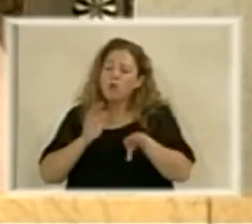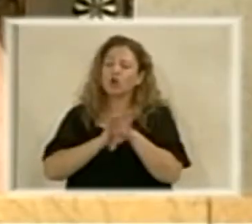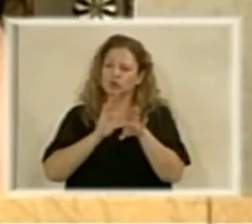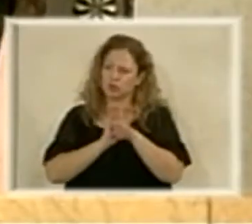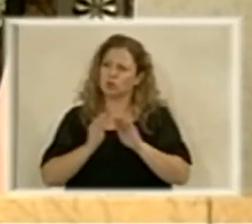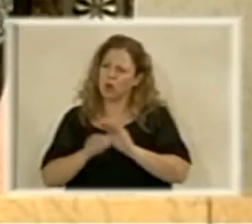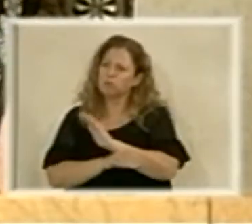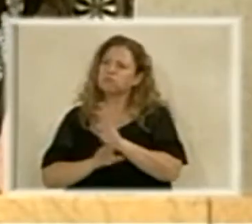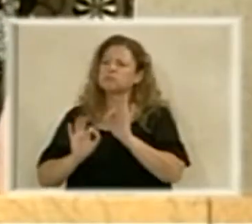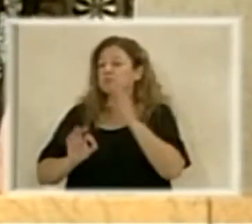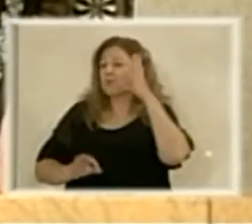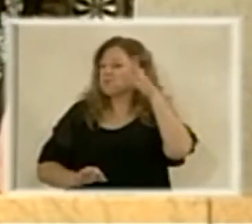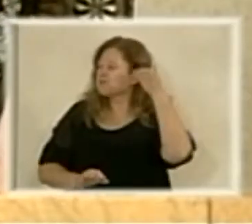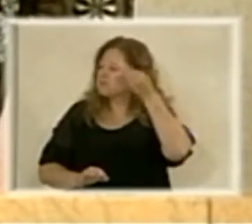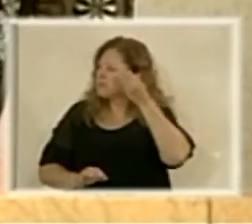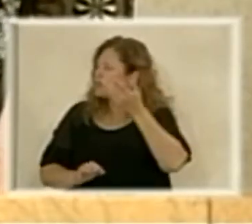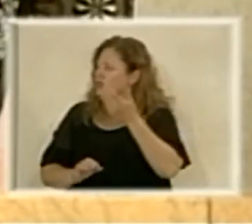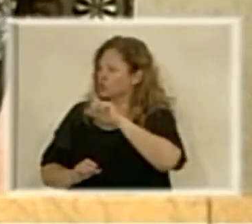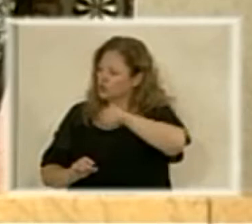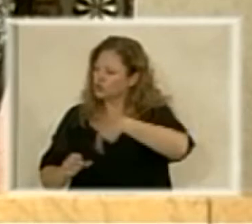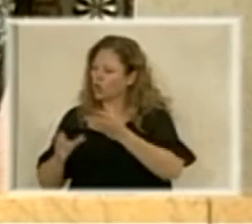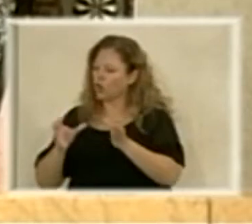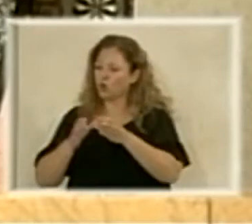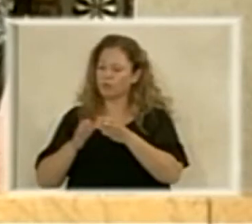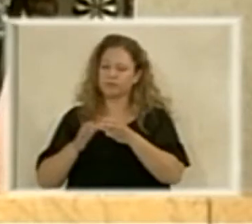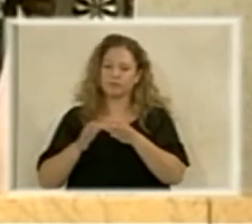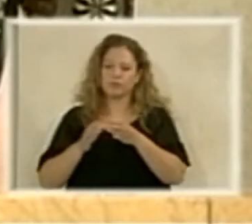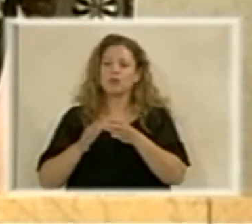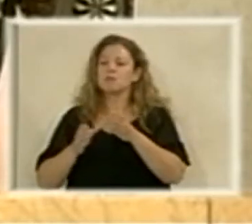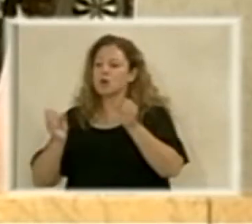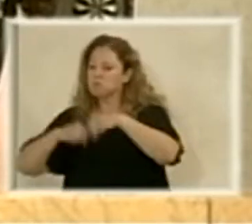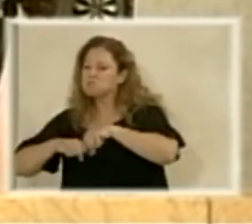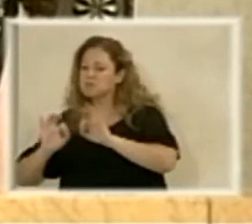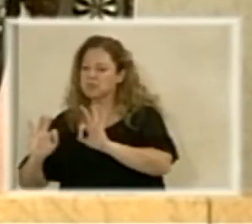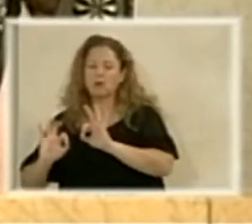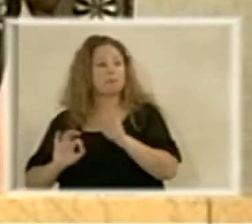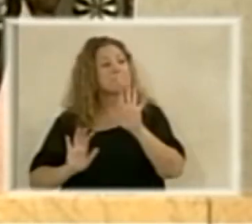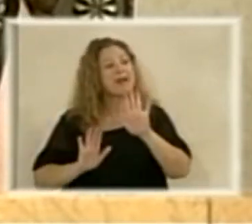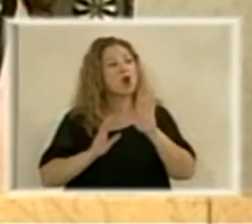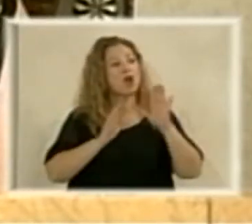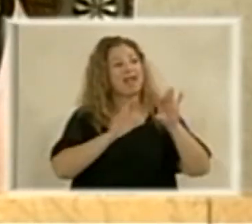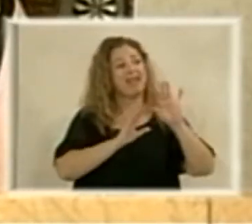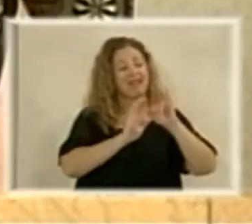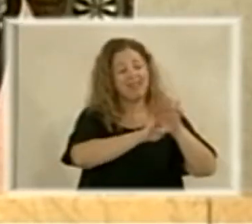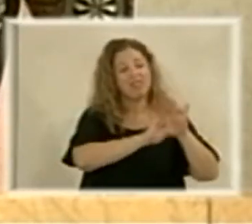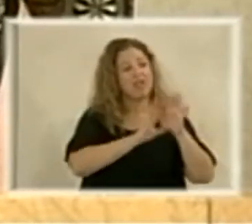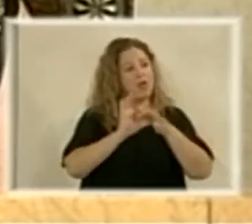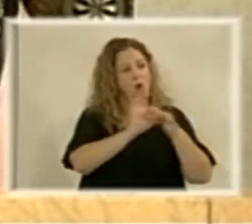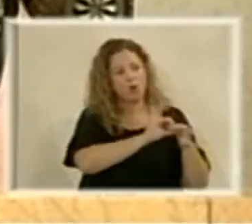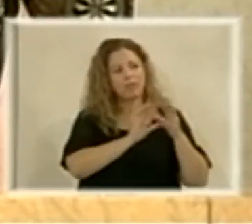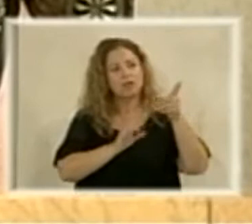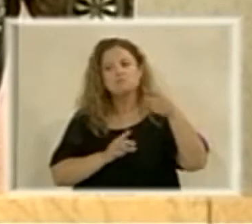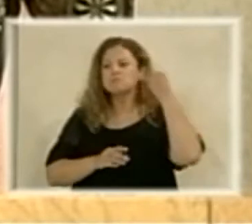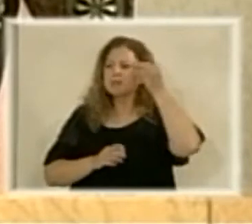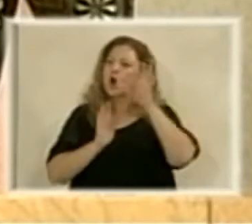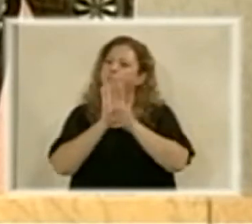creo que son las más correctas, e insisto, en el Partido Izquierda Unida, que lo que deberían hacer es intentar modificar la ordenanza o proponer algún cambio